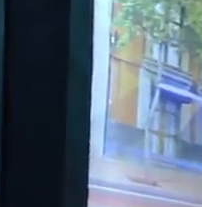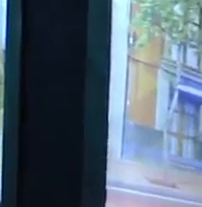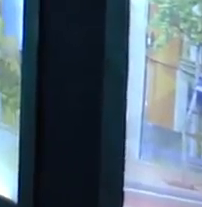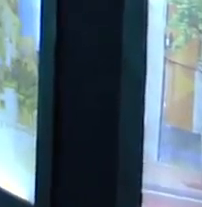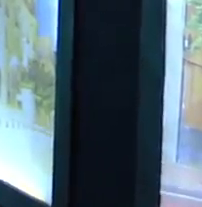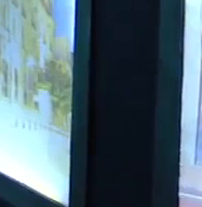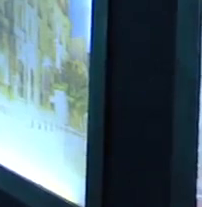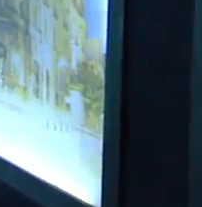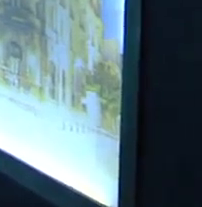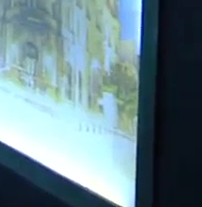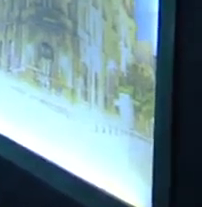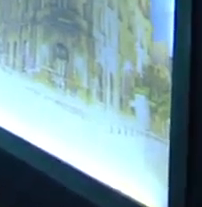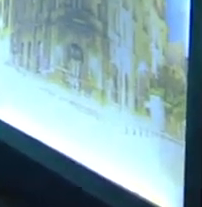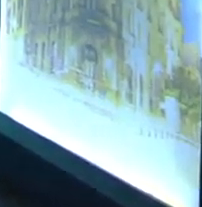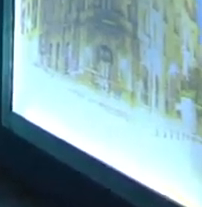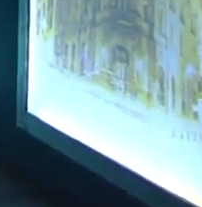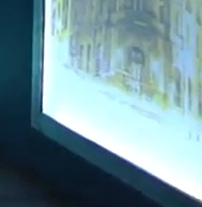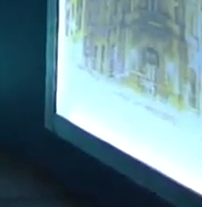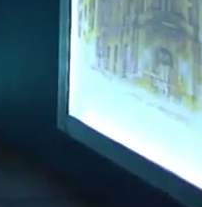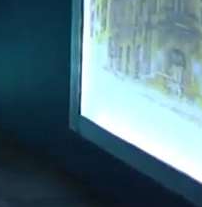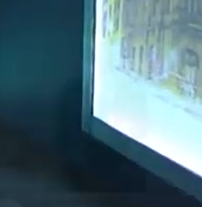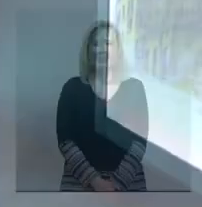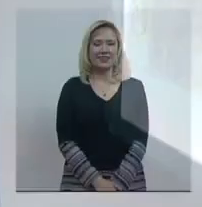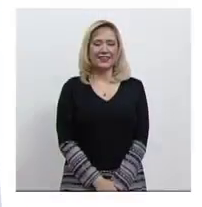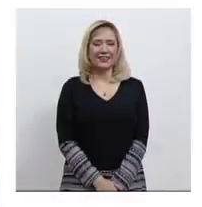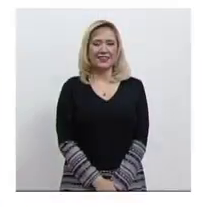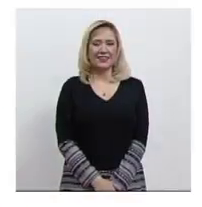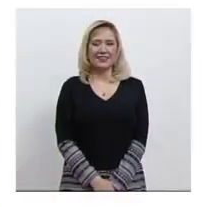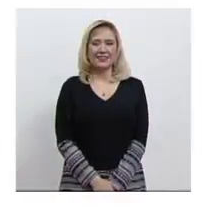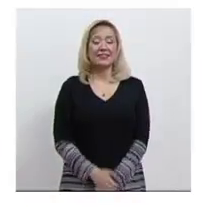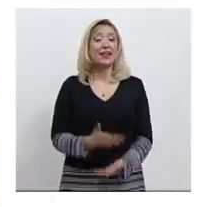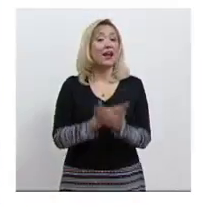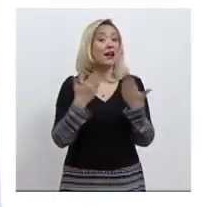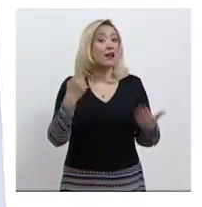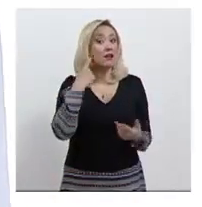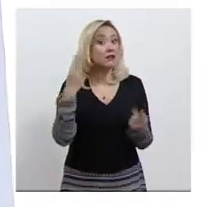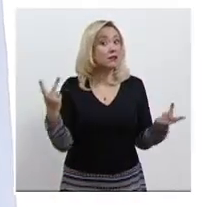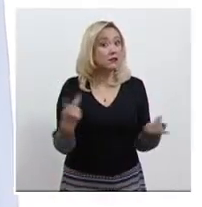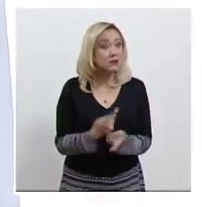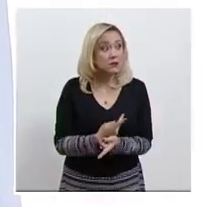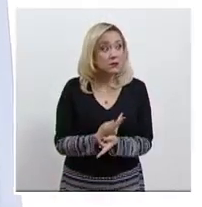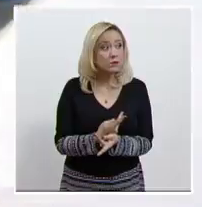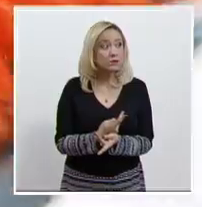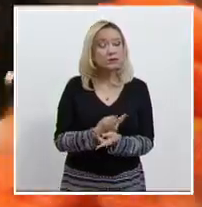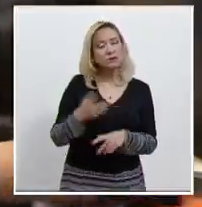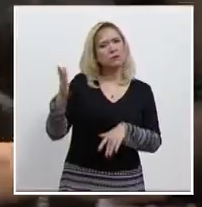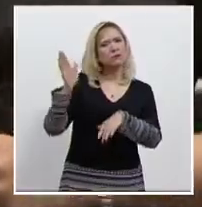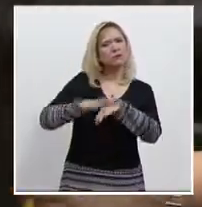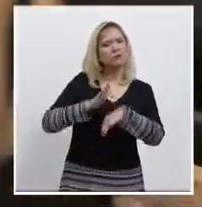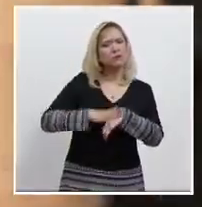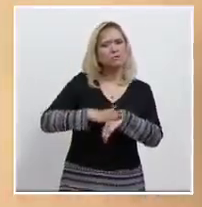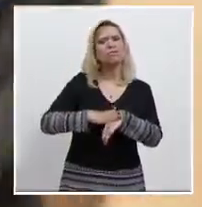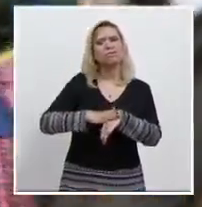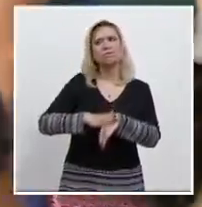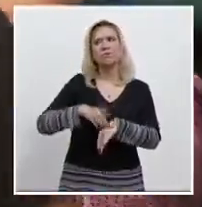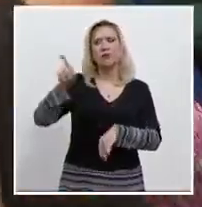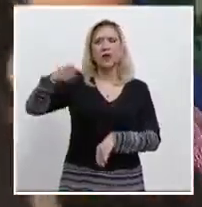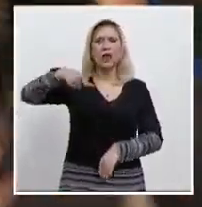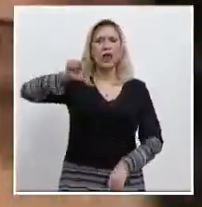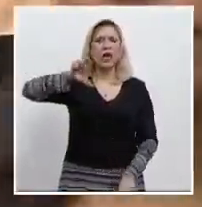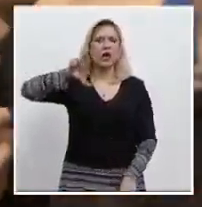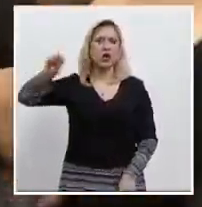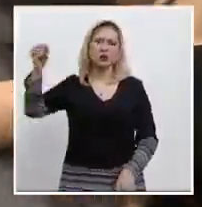Al regresar. Proponen ordenar a la autoridad de Quintana